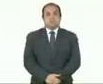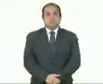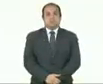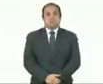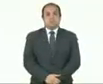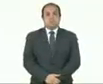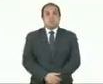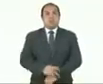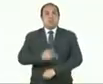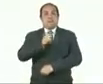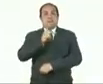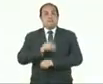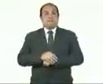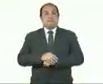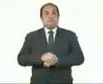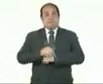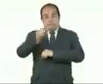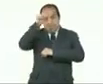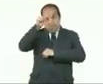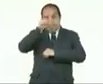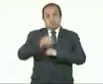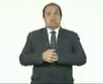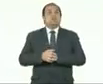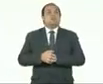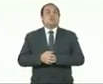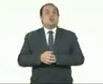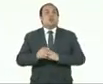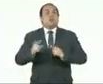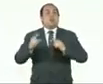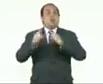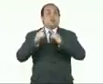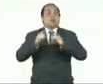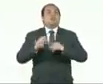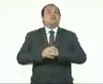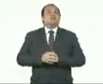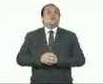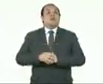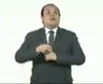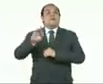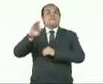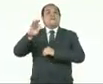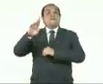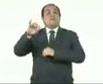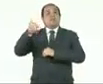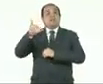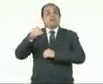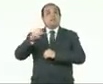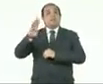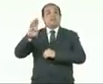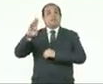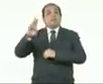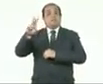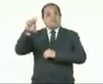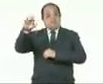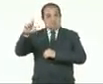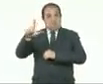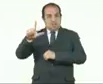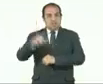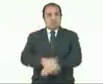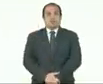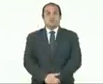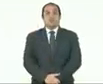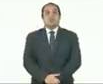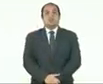El padre de la Capilla de San Mateo Apóstol y Evangelista, Fray Vidal Cecilio Enríquez Barrientos.